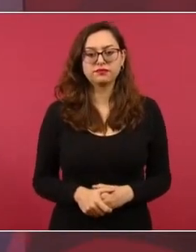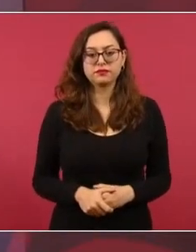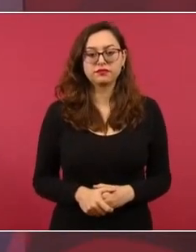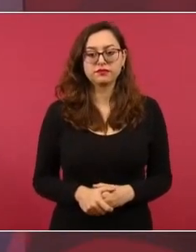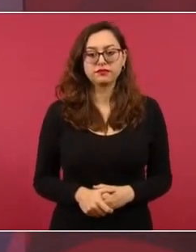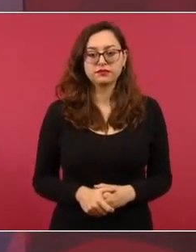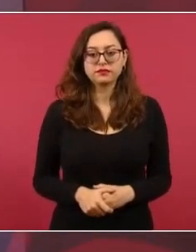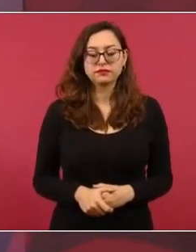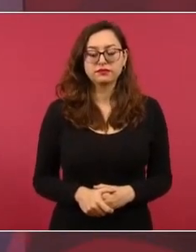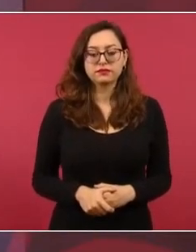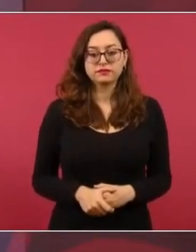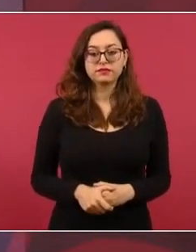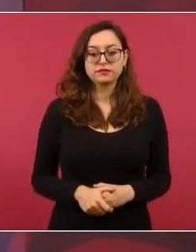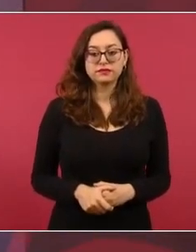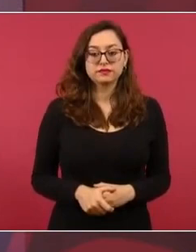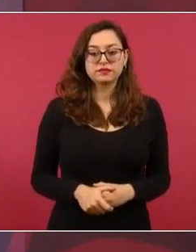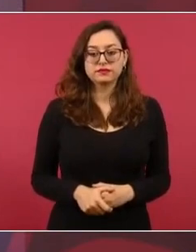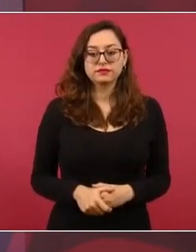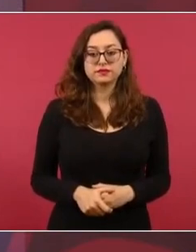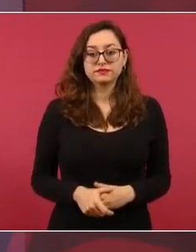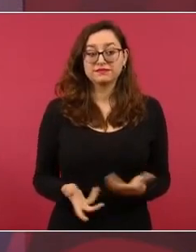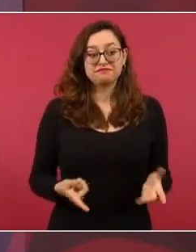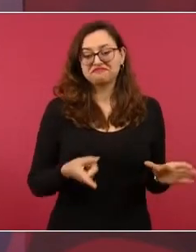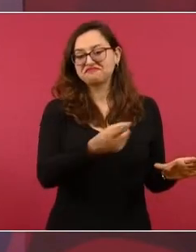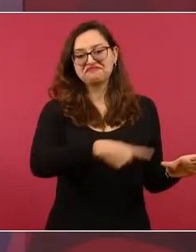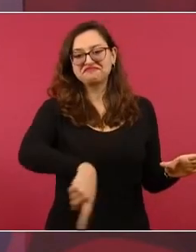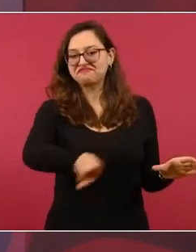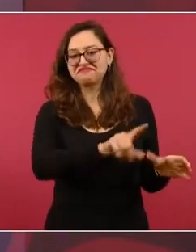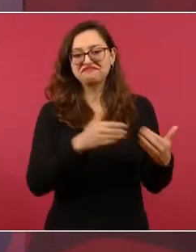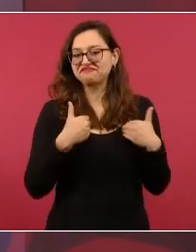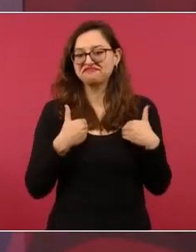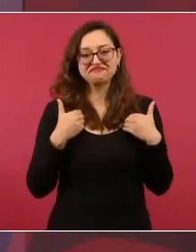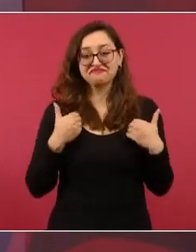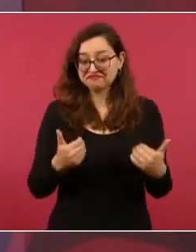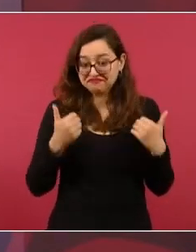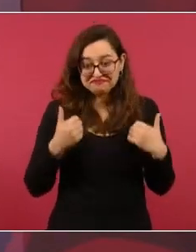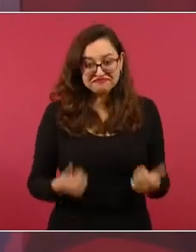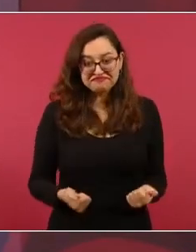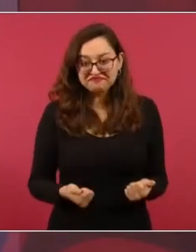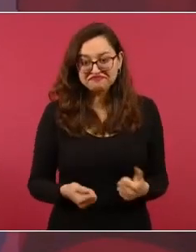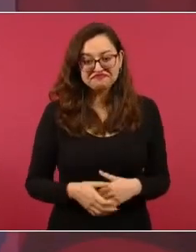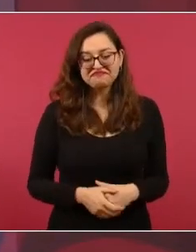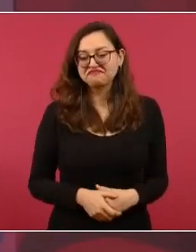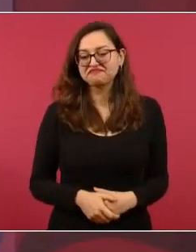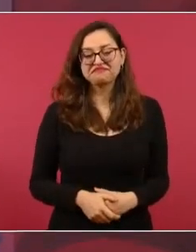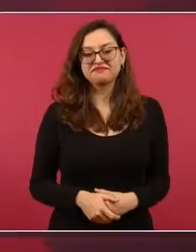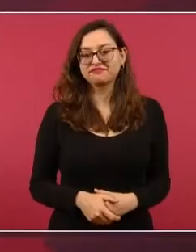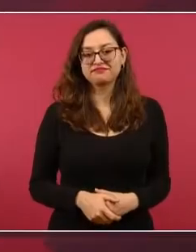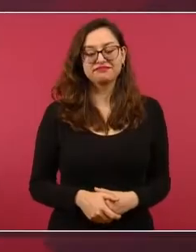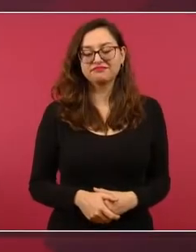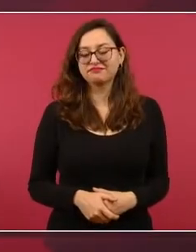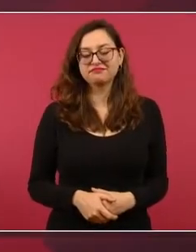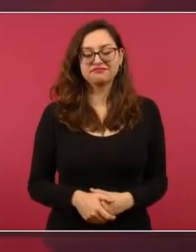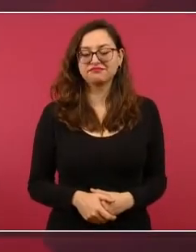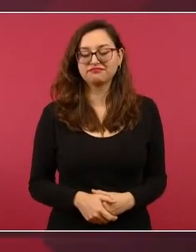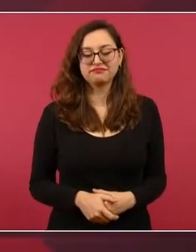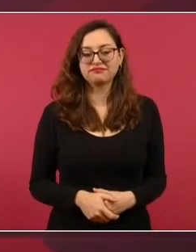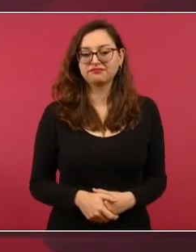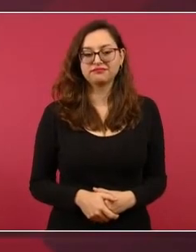Pero está muy difícil que nuestros adversarios…